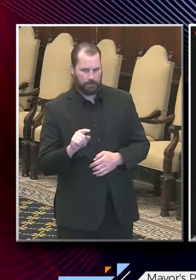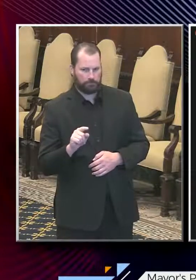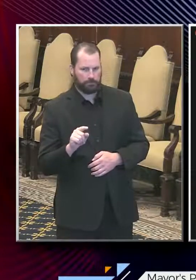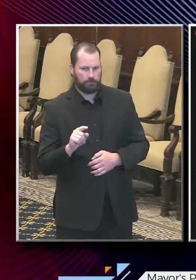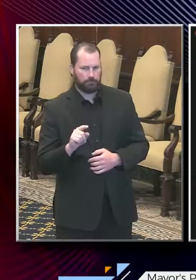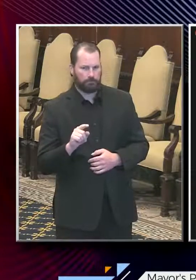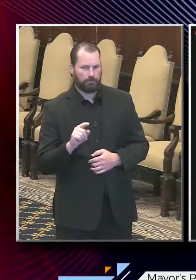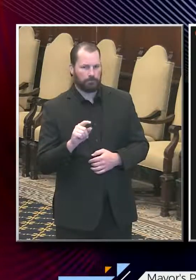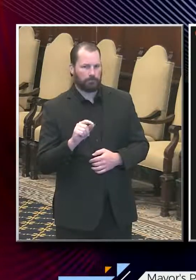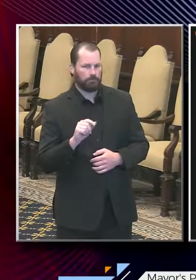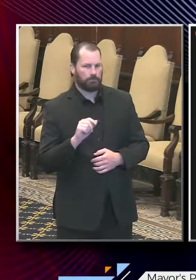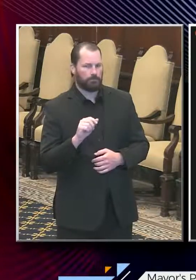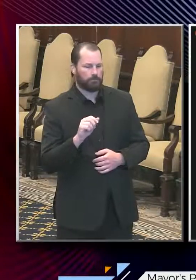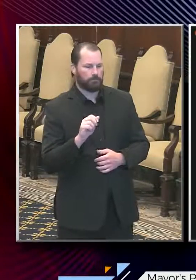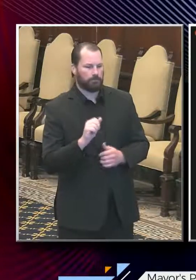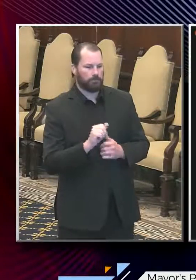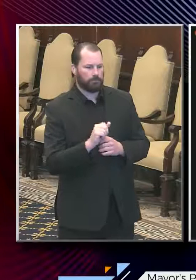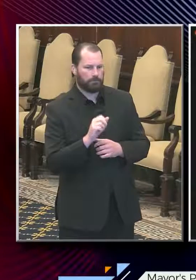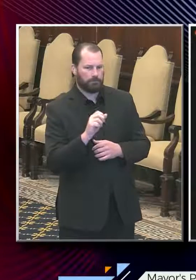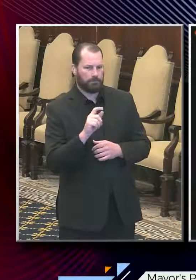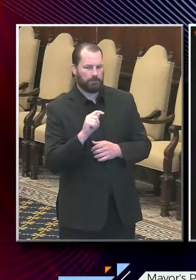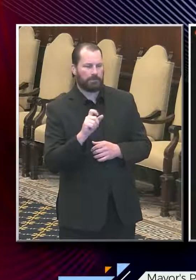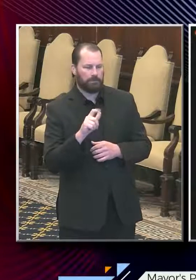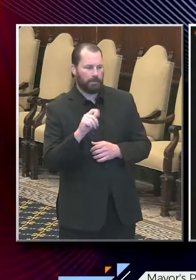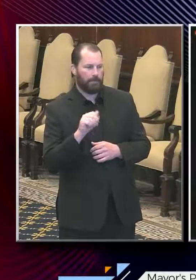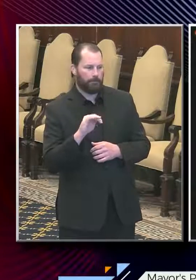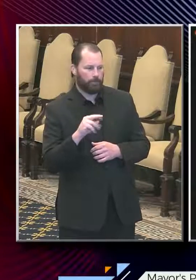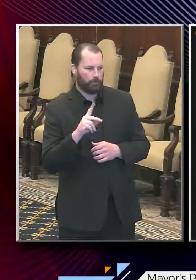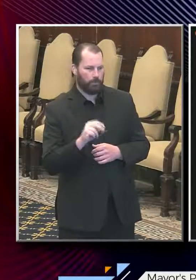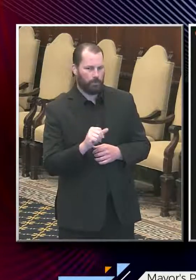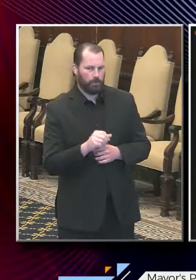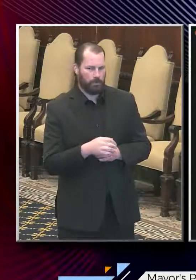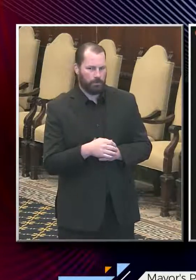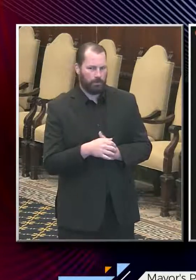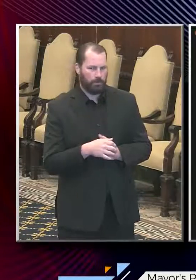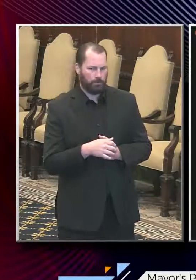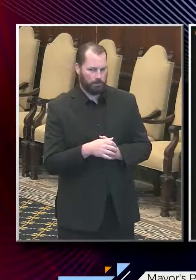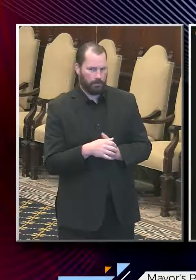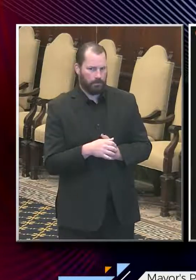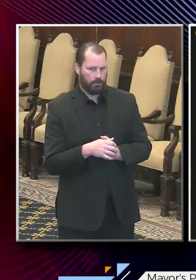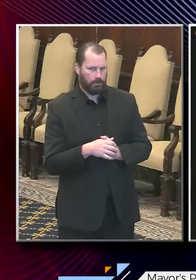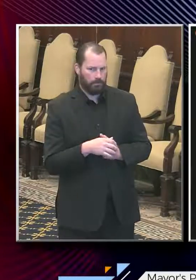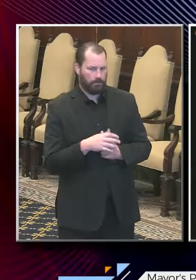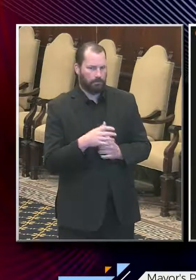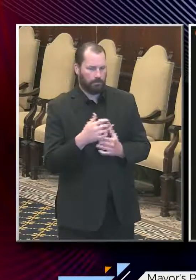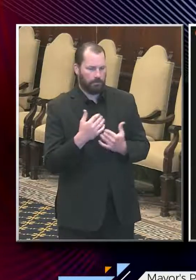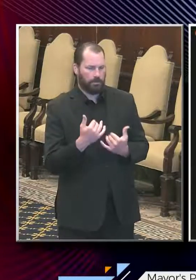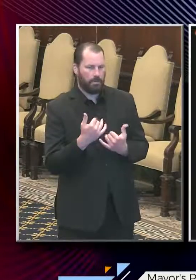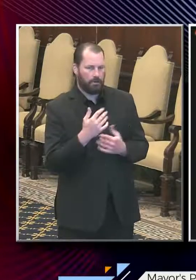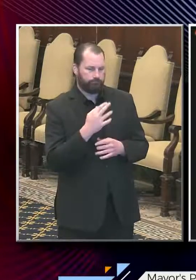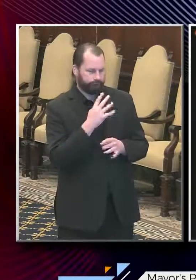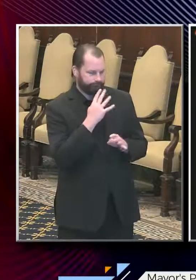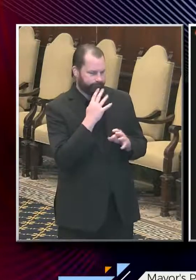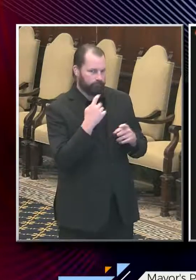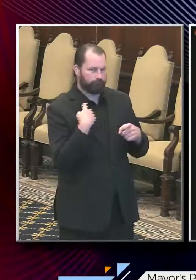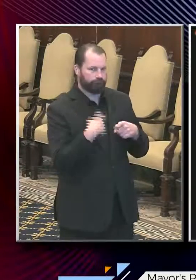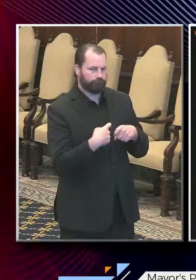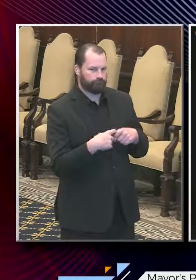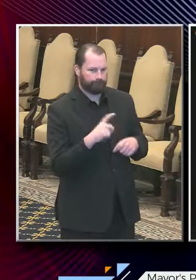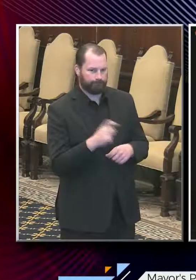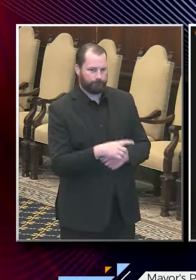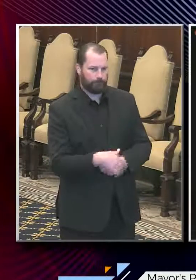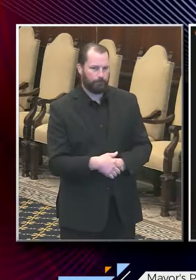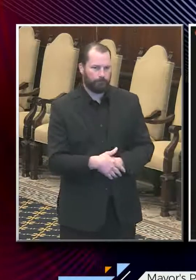Shaira? Hi. Hi, everyone. Okay. So, mi primera pregunta, Armando, es para el Dr. Farley.